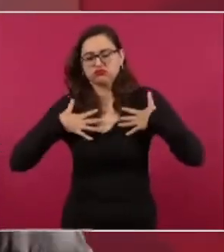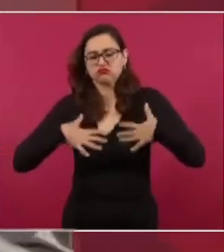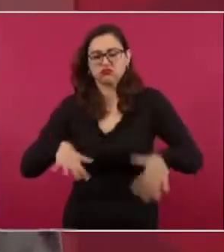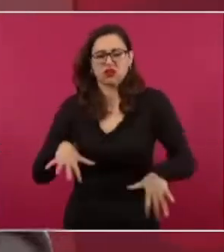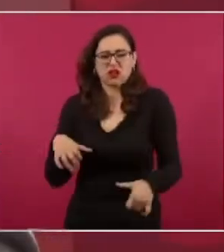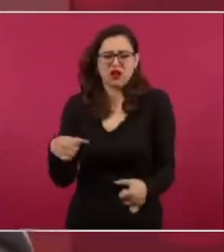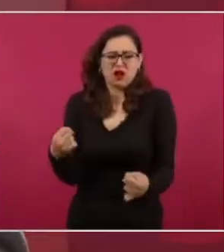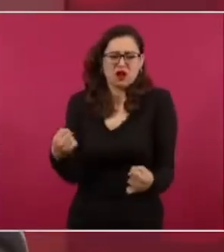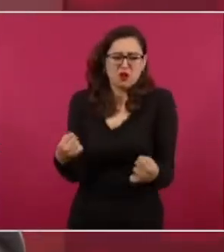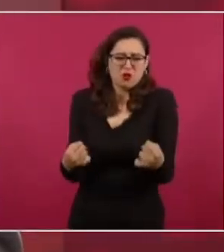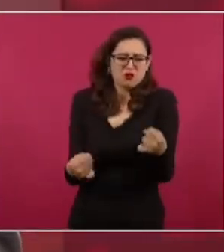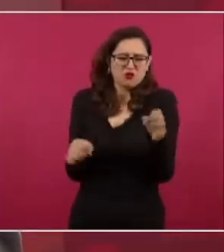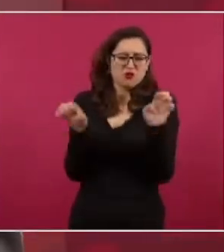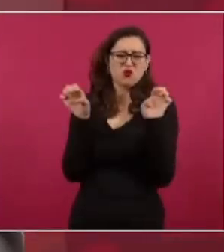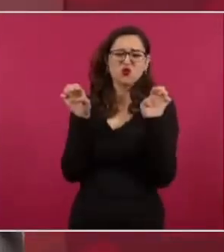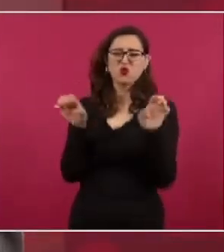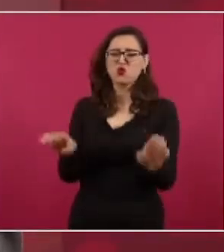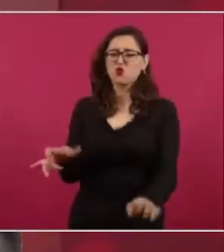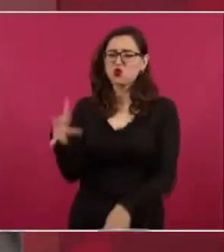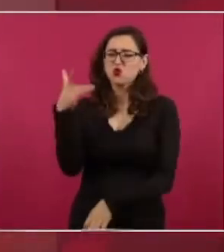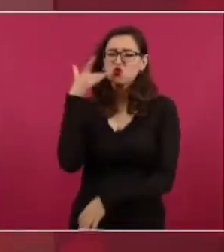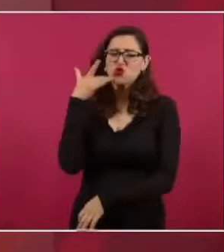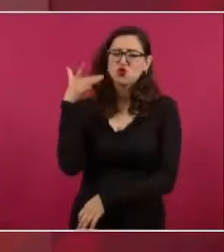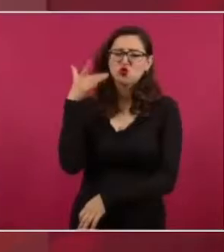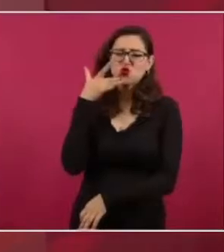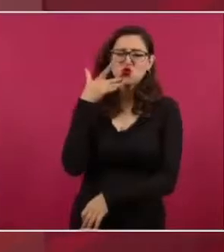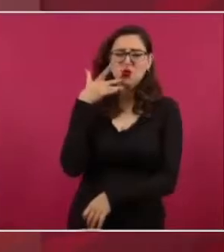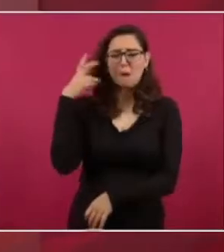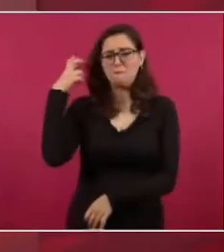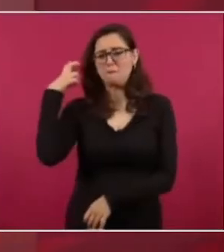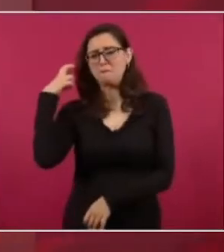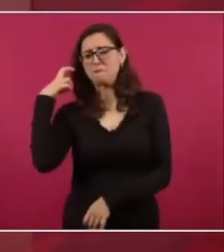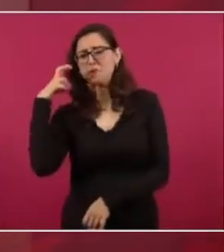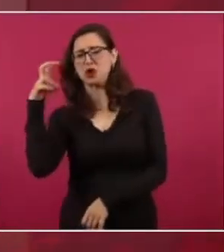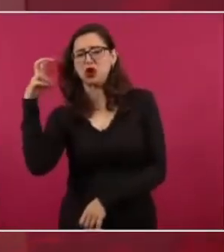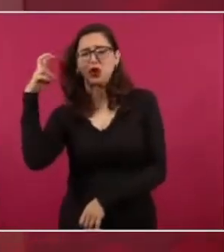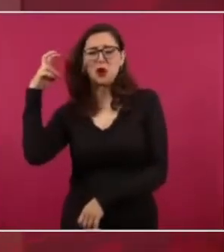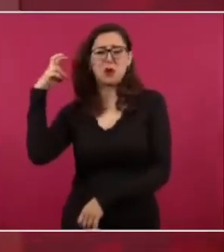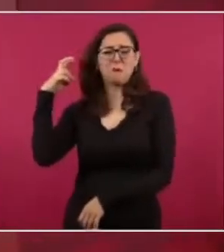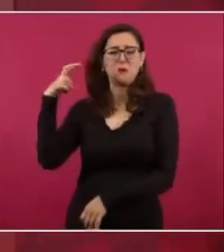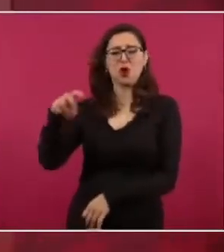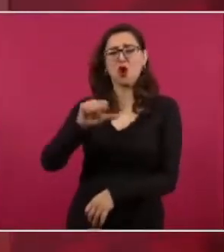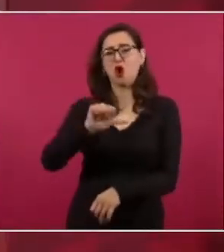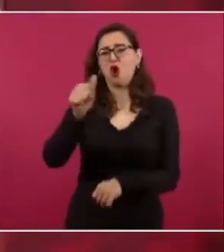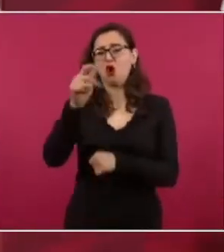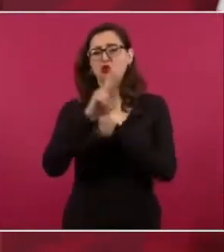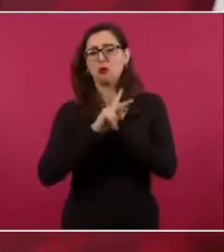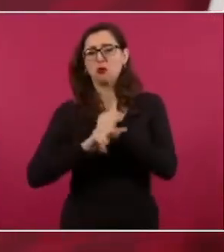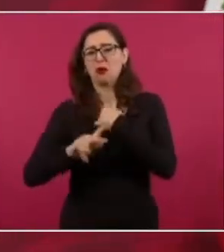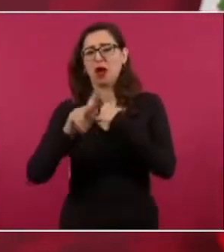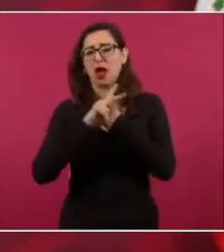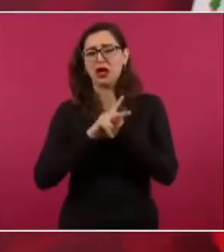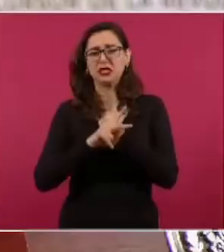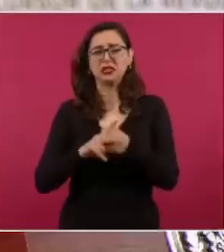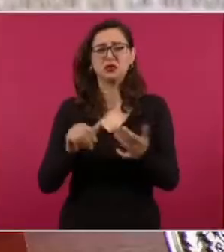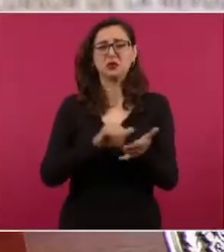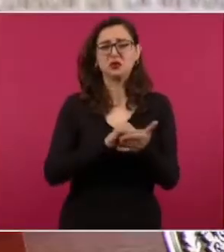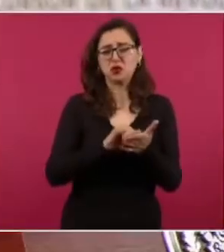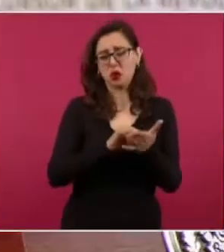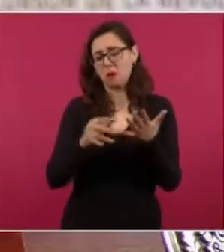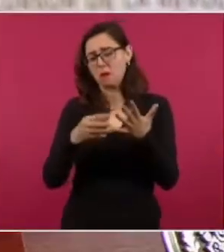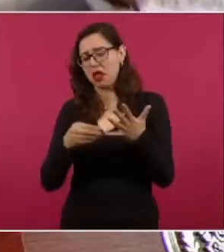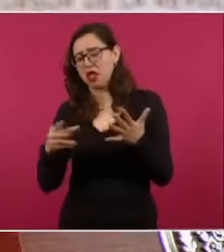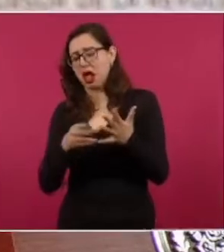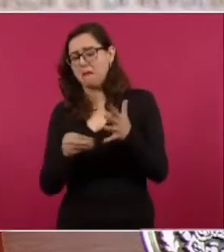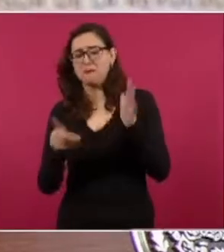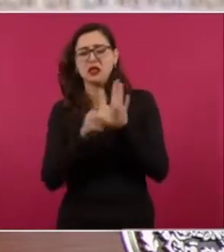carro último modelo y sus viajes a Europa y sus departamentos en Nueva York y en Miami, y